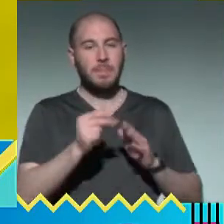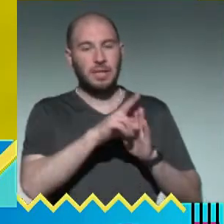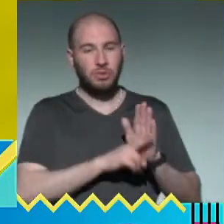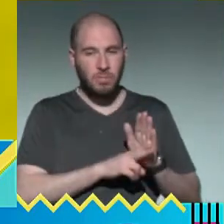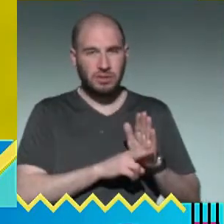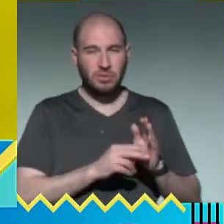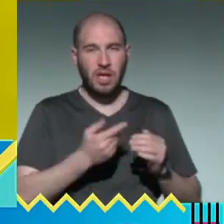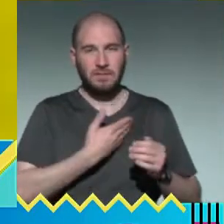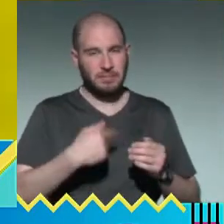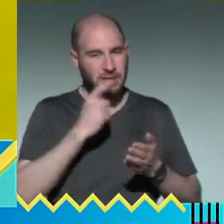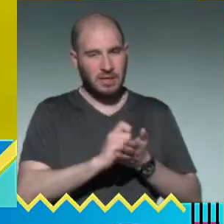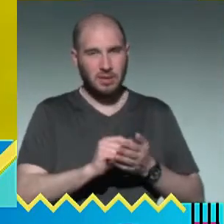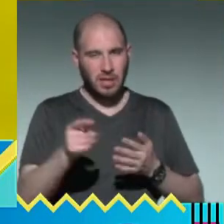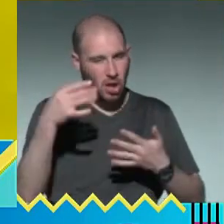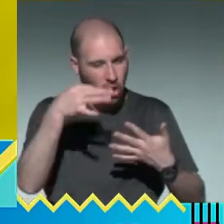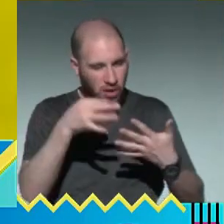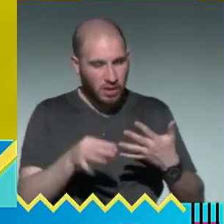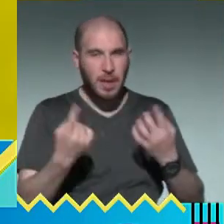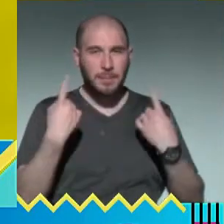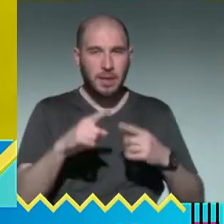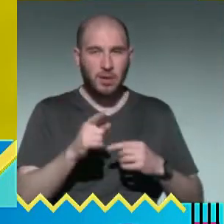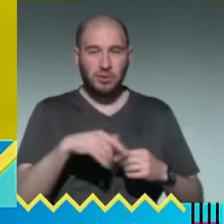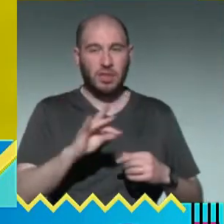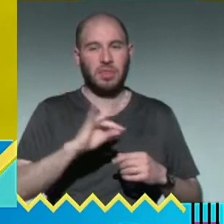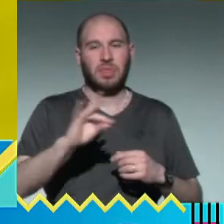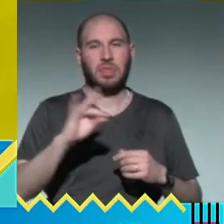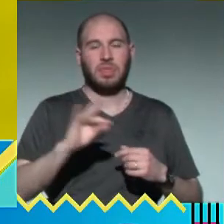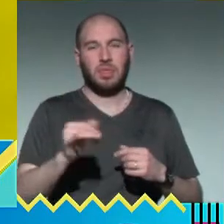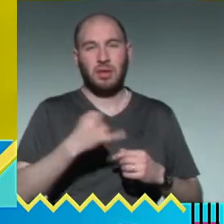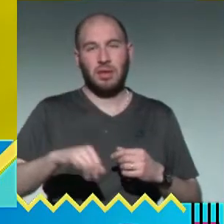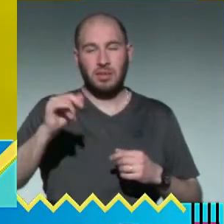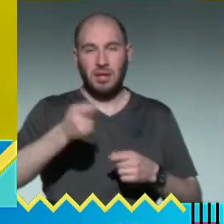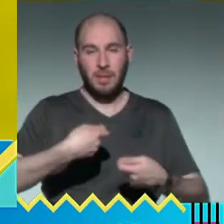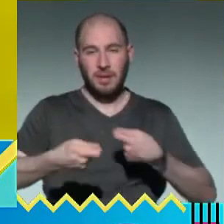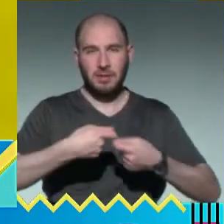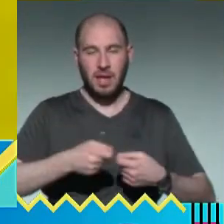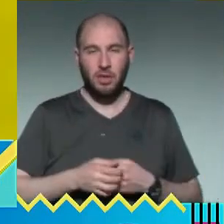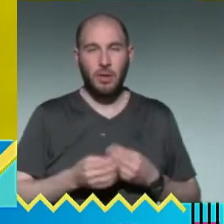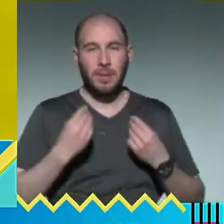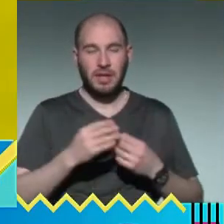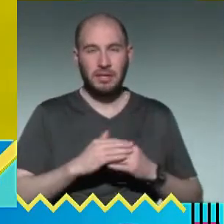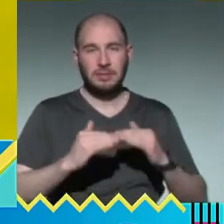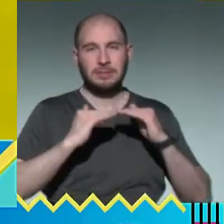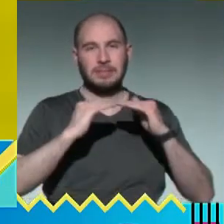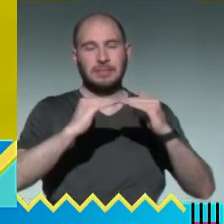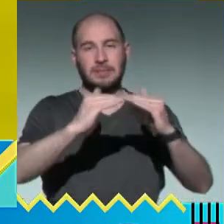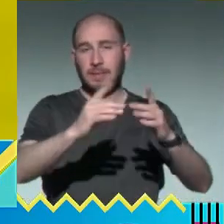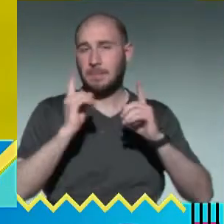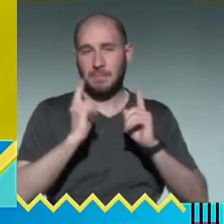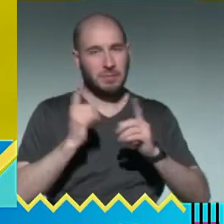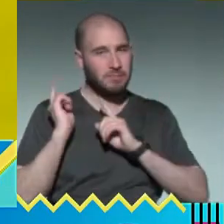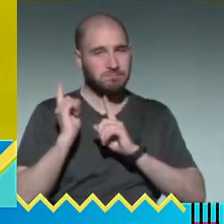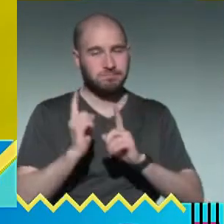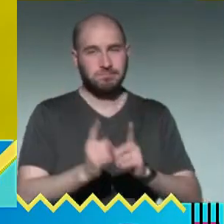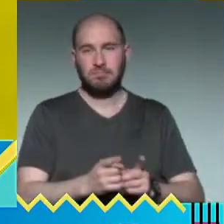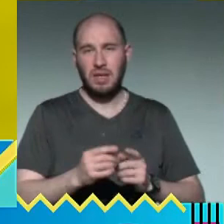no lo arma el fondo, obviamente lo revisa. Ahora, nos estamos endeudando a tasas en el mercado para sostener lo que veníamos teniendo,